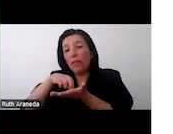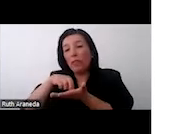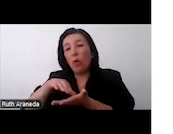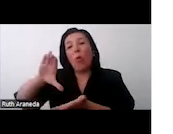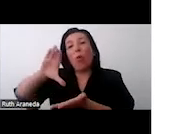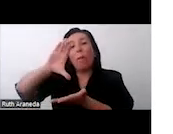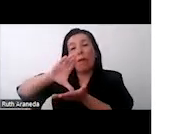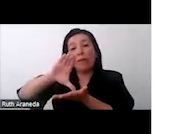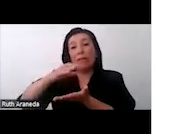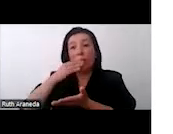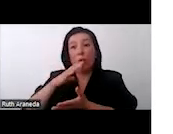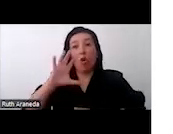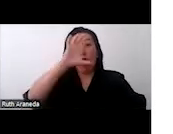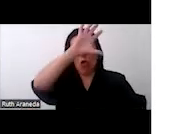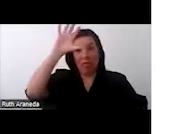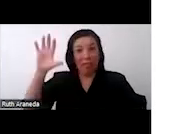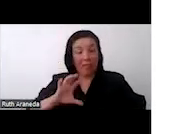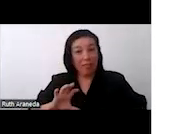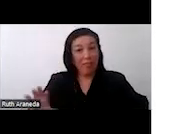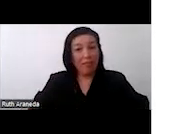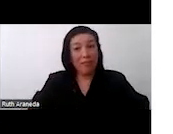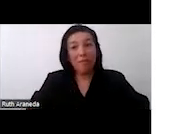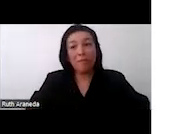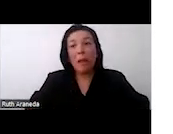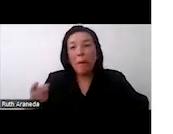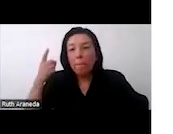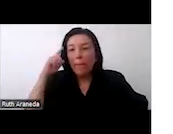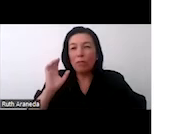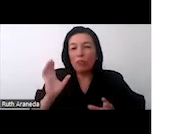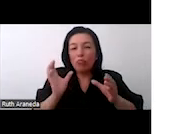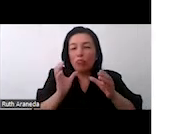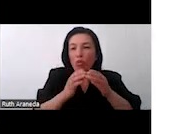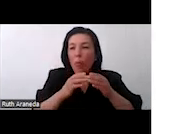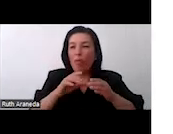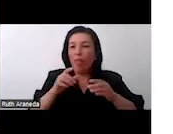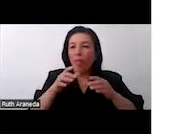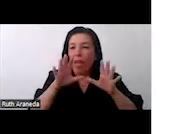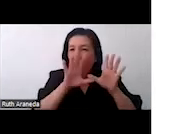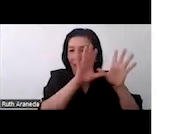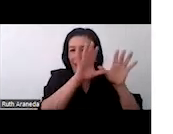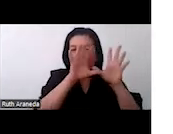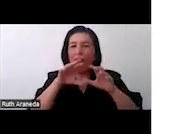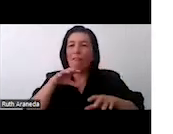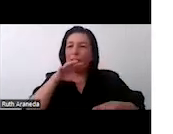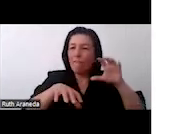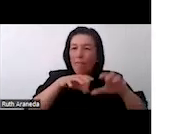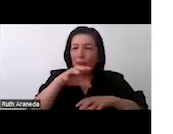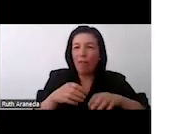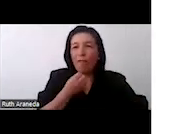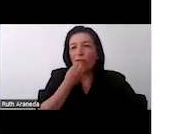o incluso un continente. En realidad las especies, las la fauna y la flora ni la